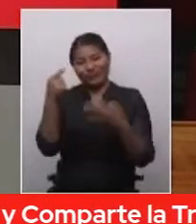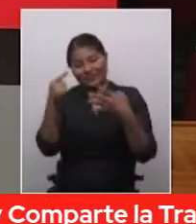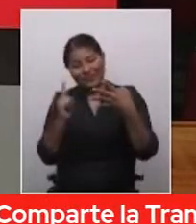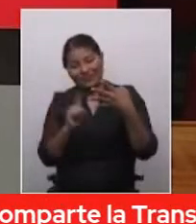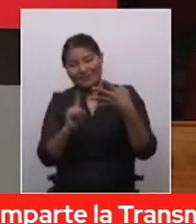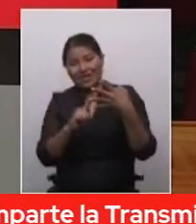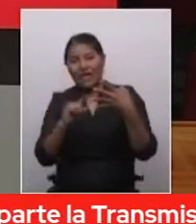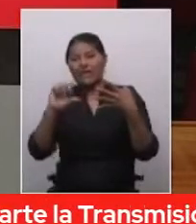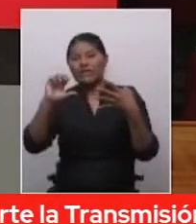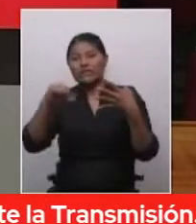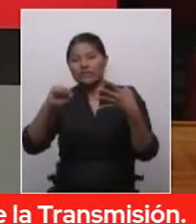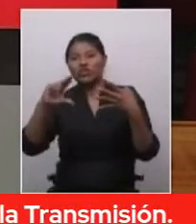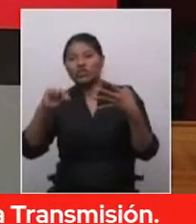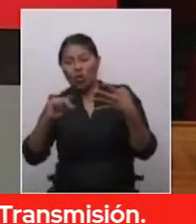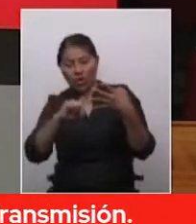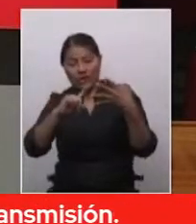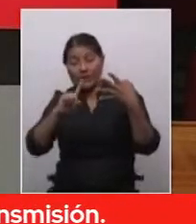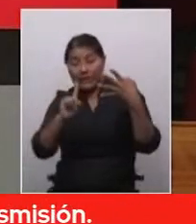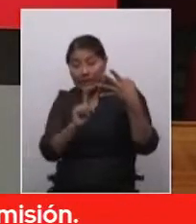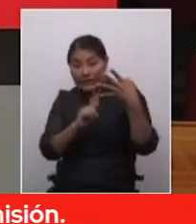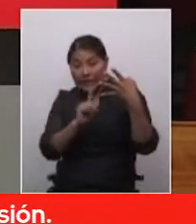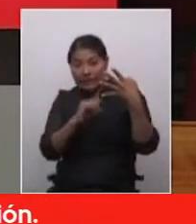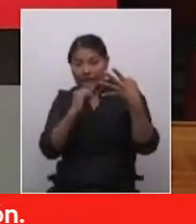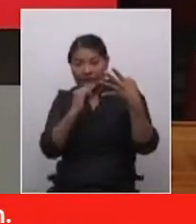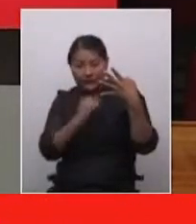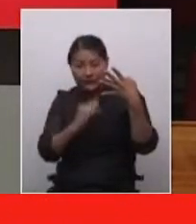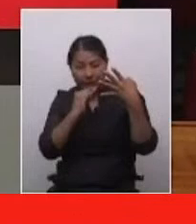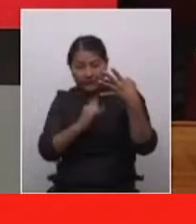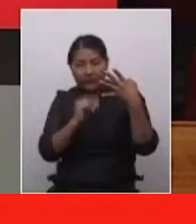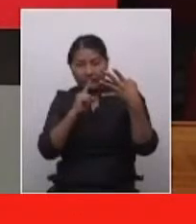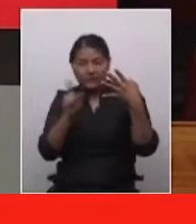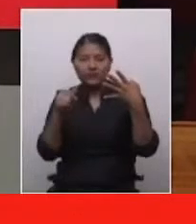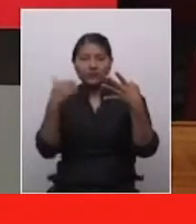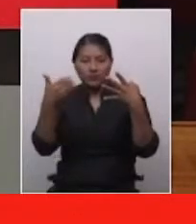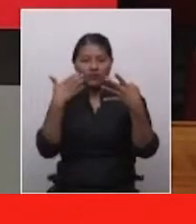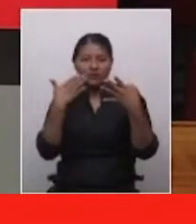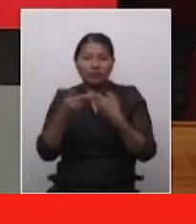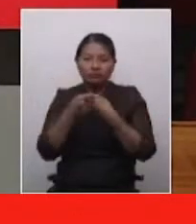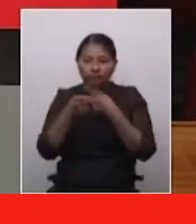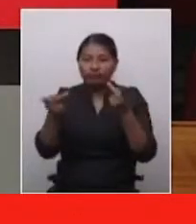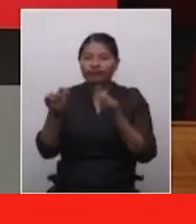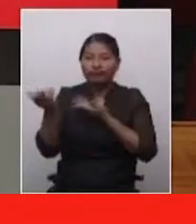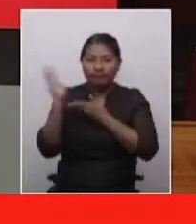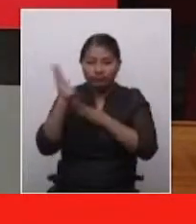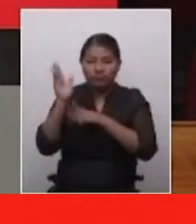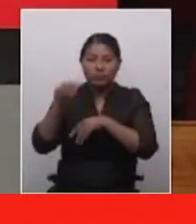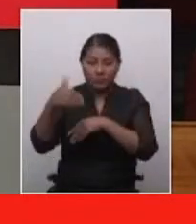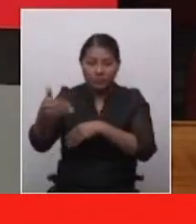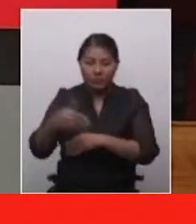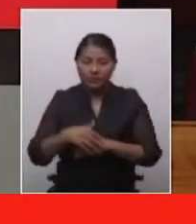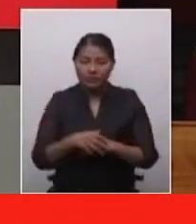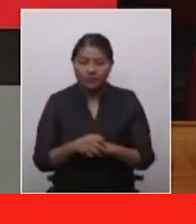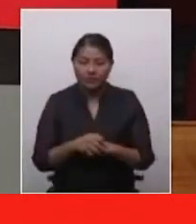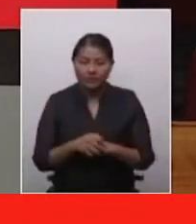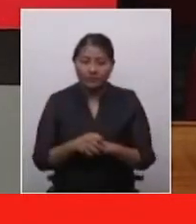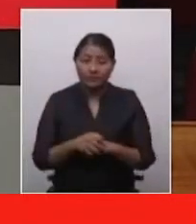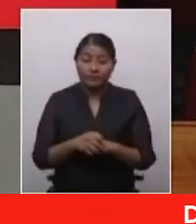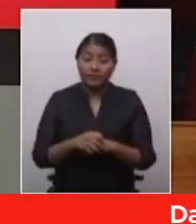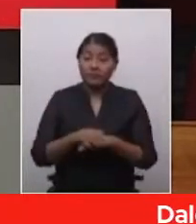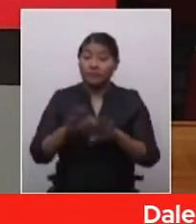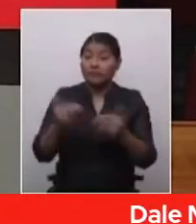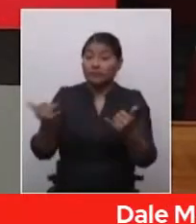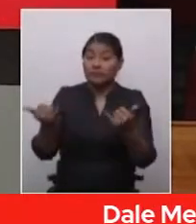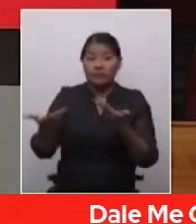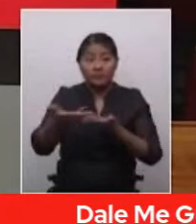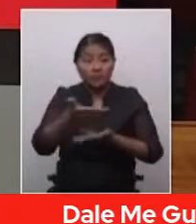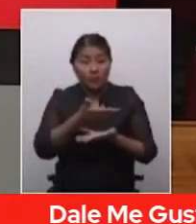luego el bloque ya de despedida con la visión de ciudad. Sí, sí. Esta posibilidad que tenemos